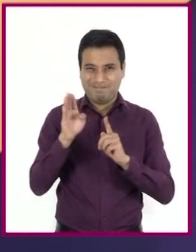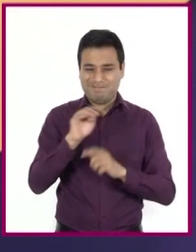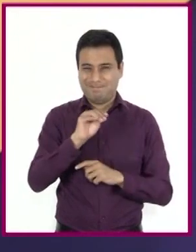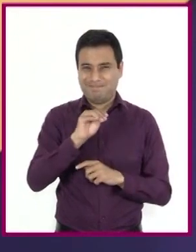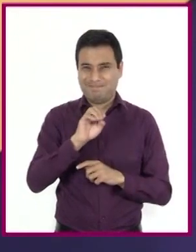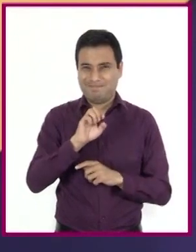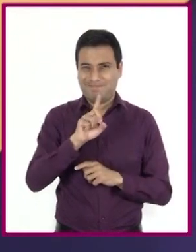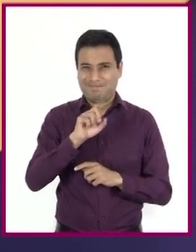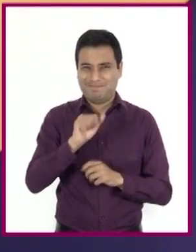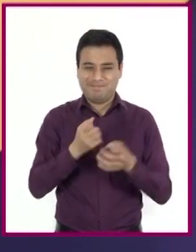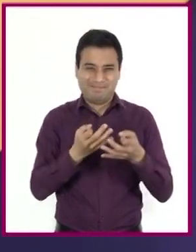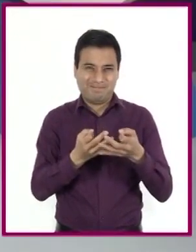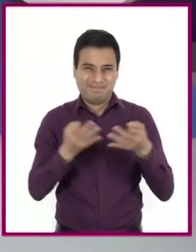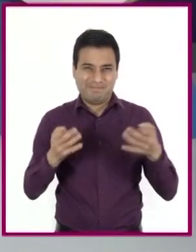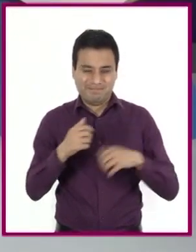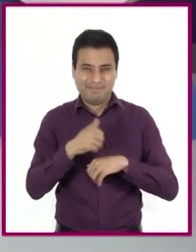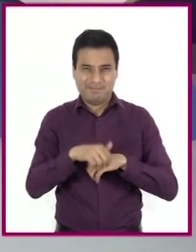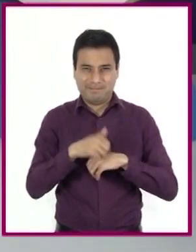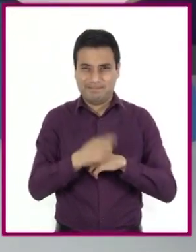de cada terreno.